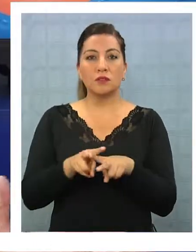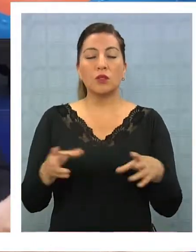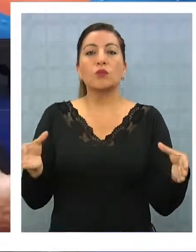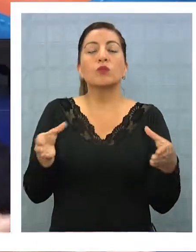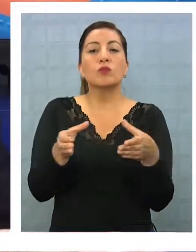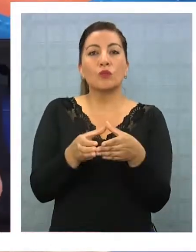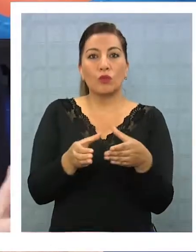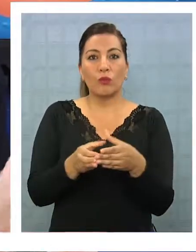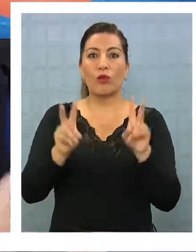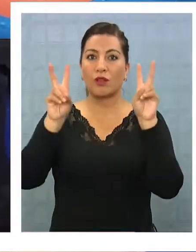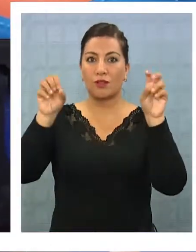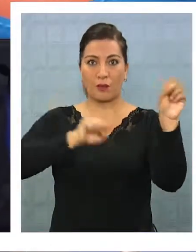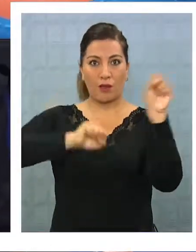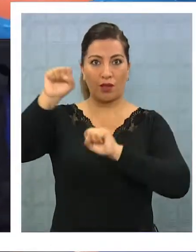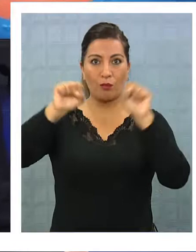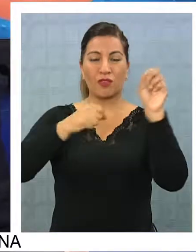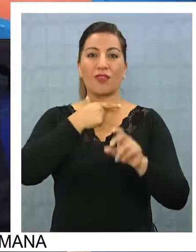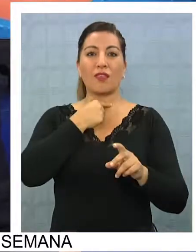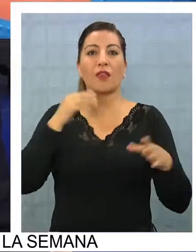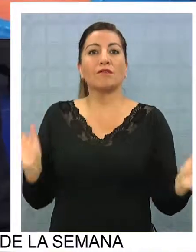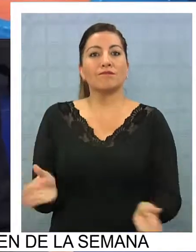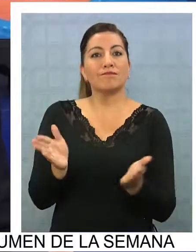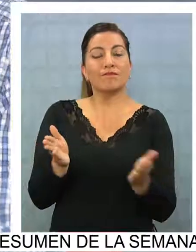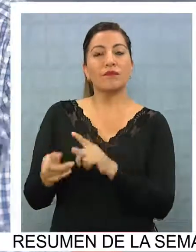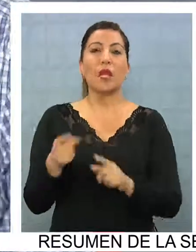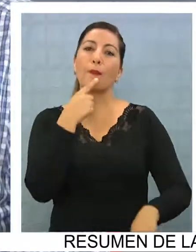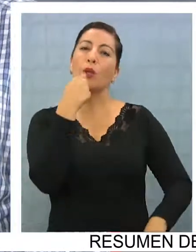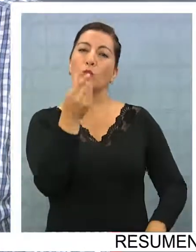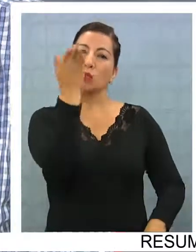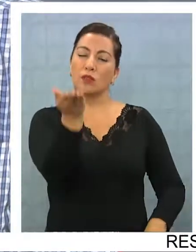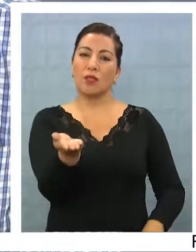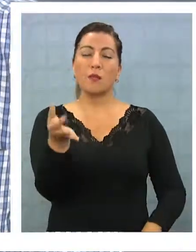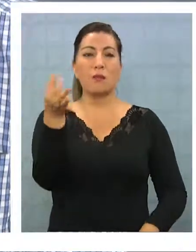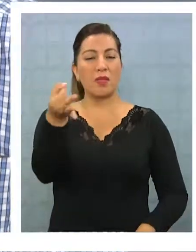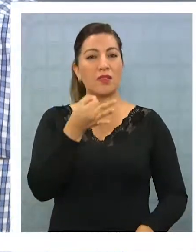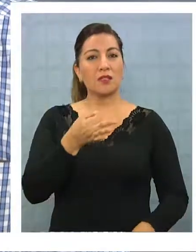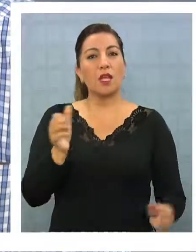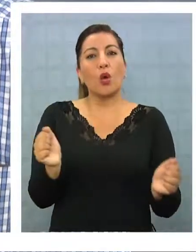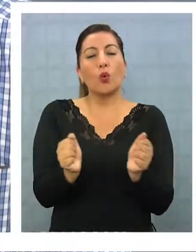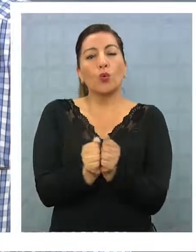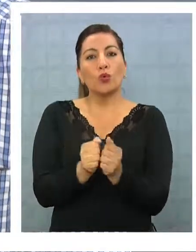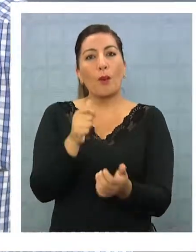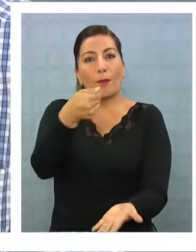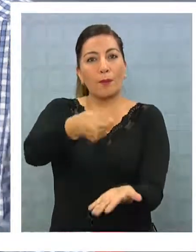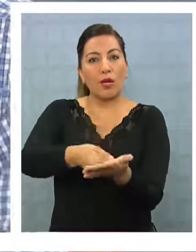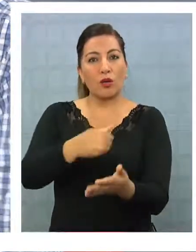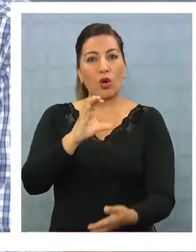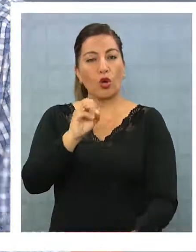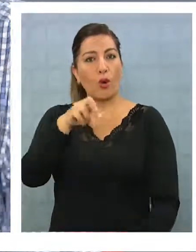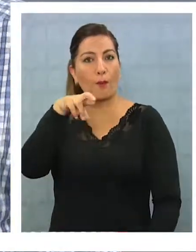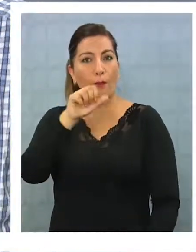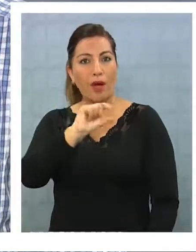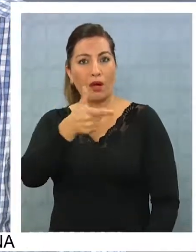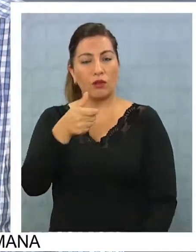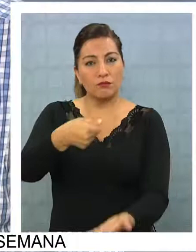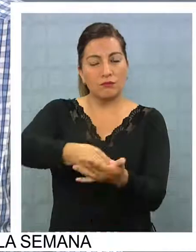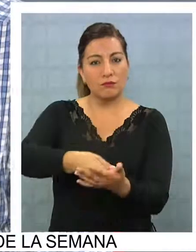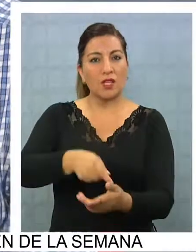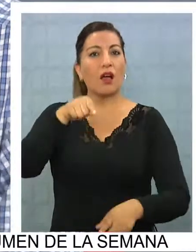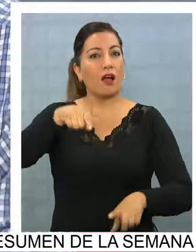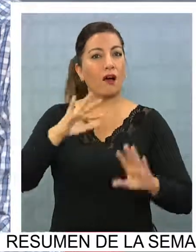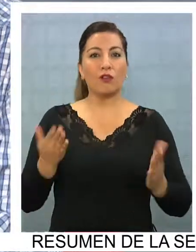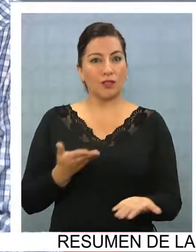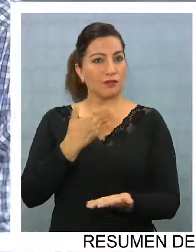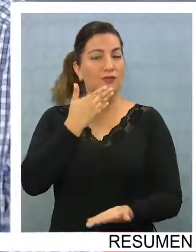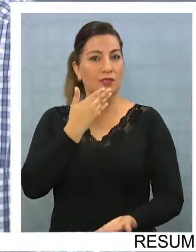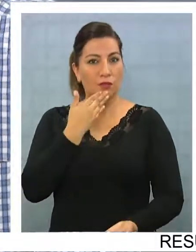cuadro coherente de la política que quieren impulsar. Usted destacó el copago, digamos, como un aspecto positivo. Hay otro aspecto que está, y en